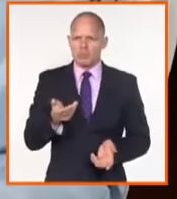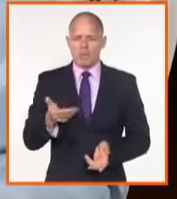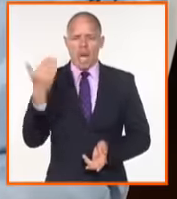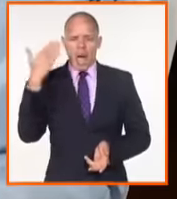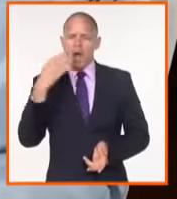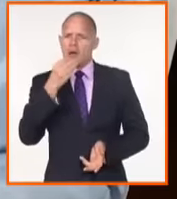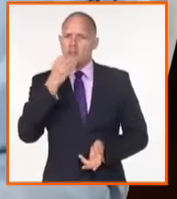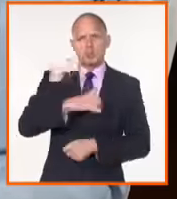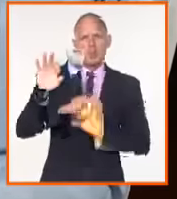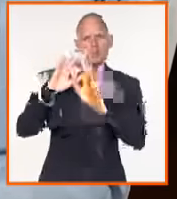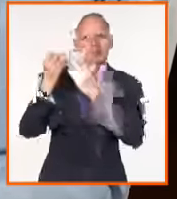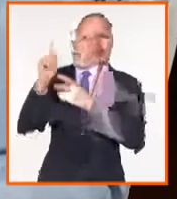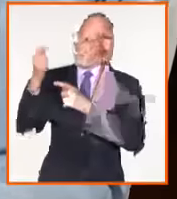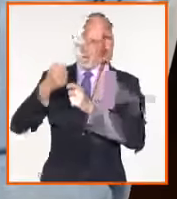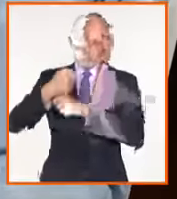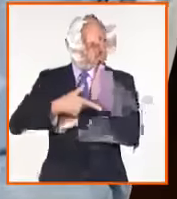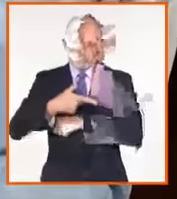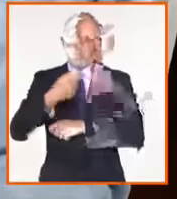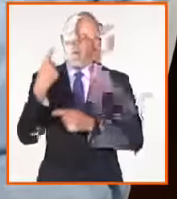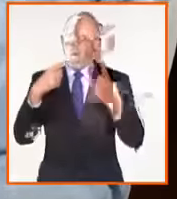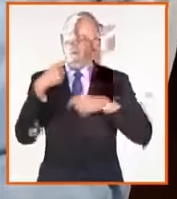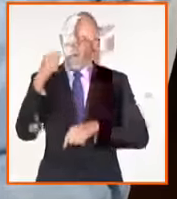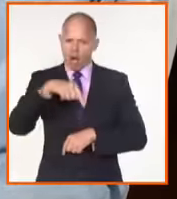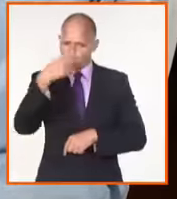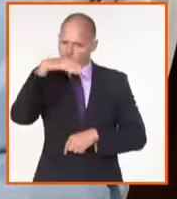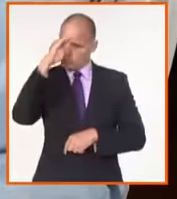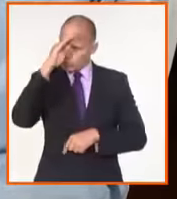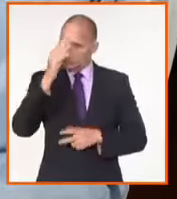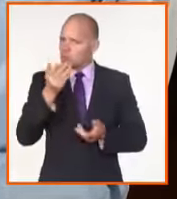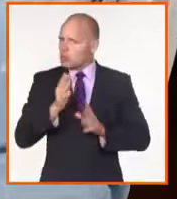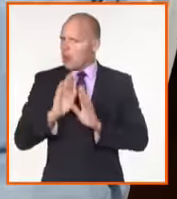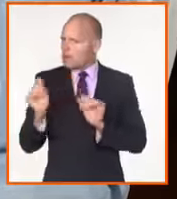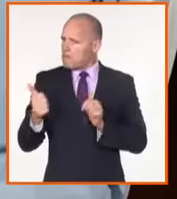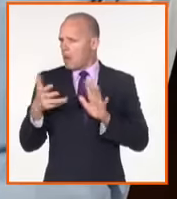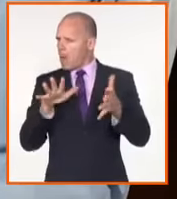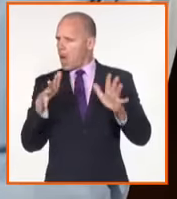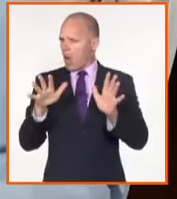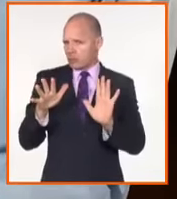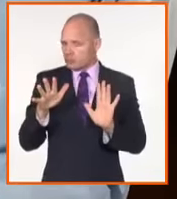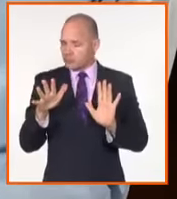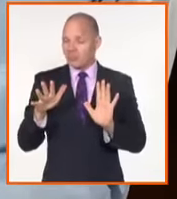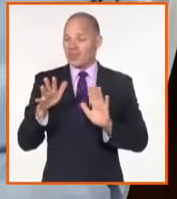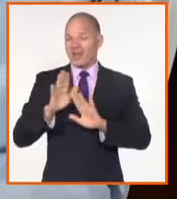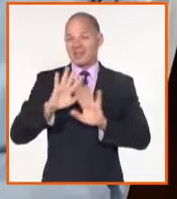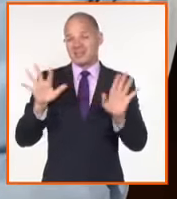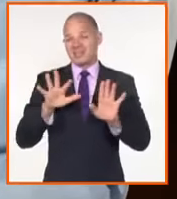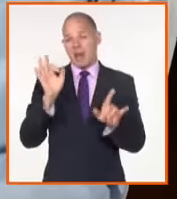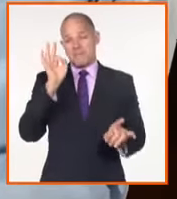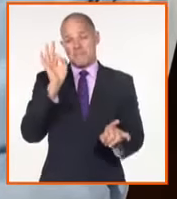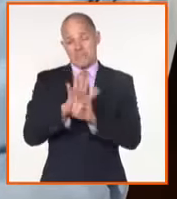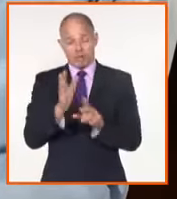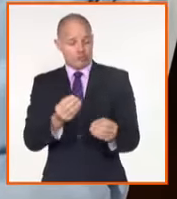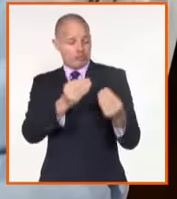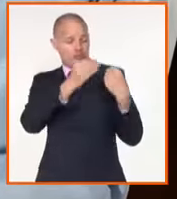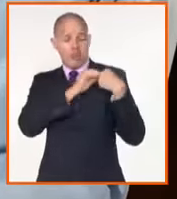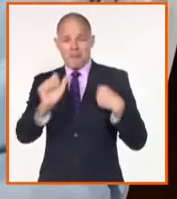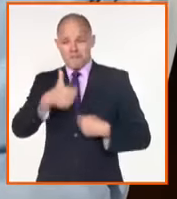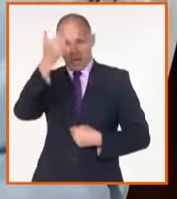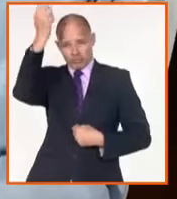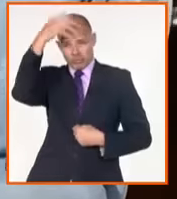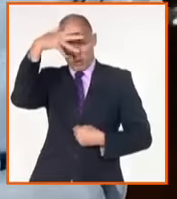remesar. Y todo eso cambió con Trump. Incluso en aquel momento los flujos de repatriación también